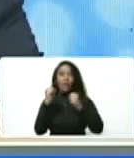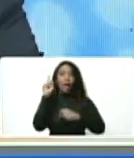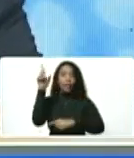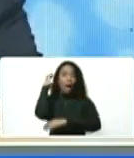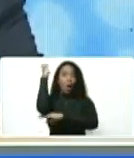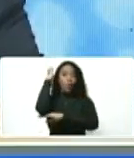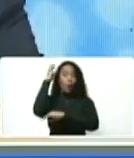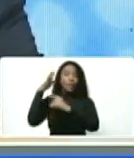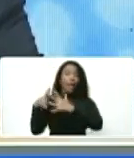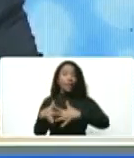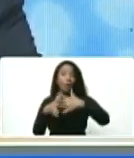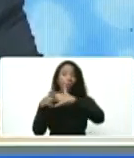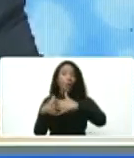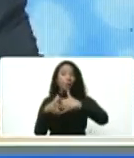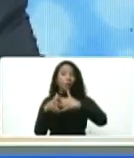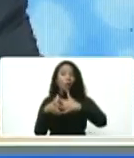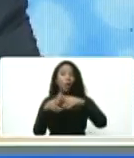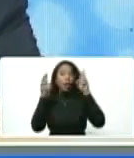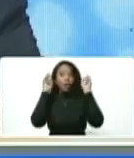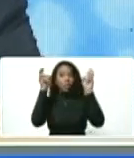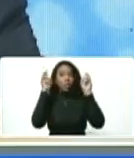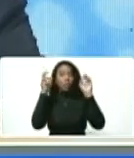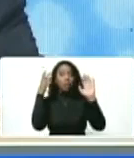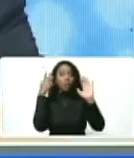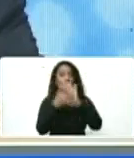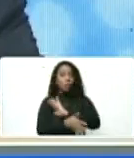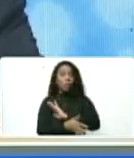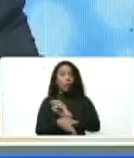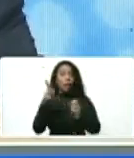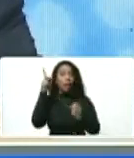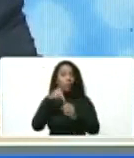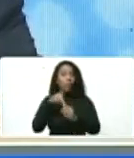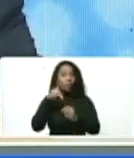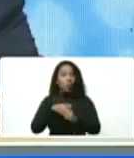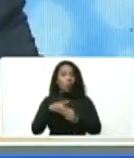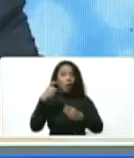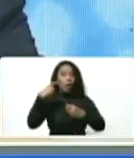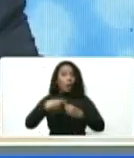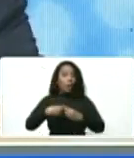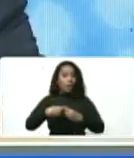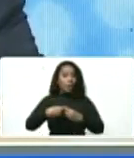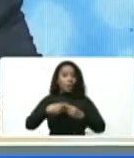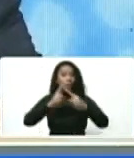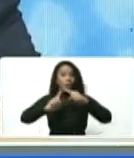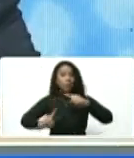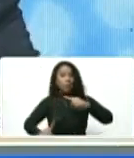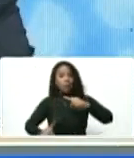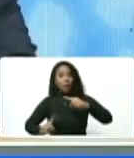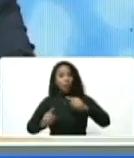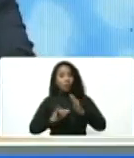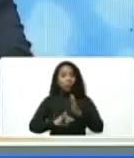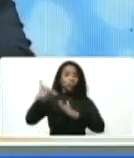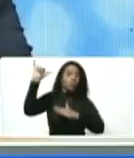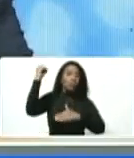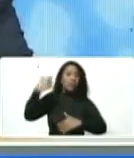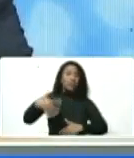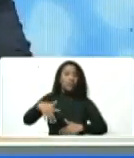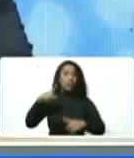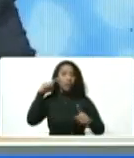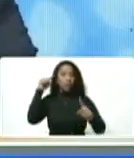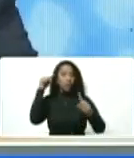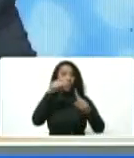Europa y en los Estados Unidos en relación al petróleo, al gas, a los energéticos y a la inflación. Todo apunta hacia